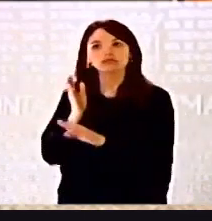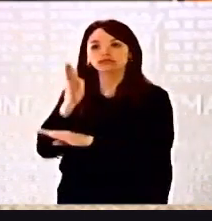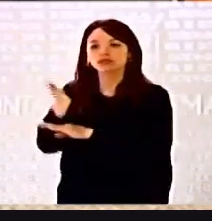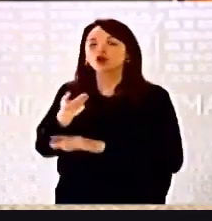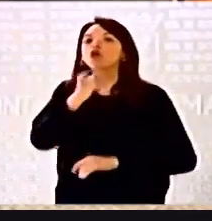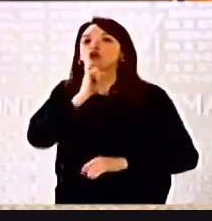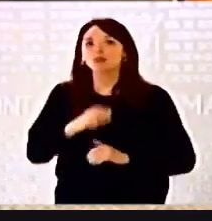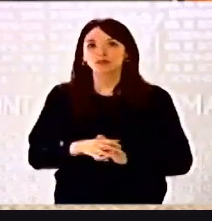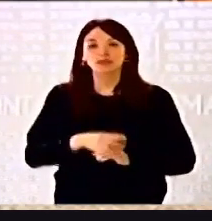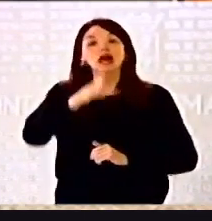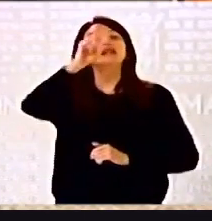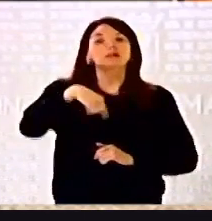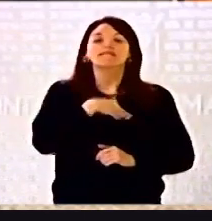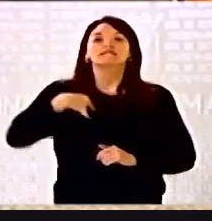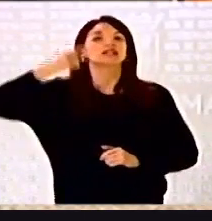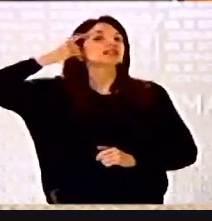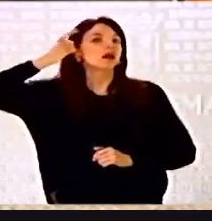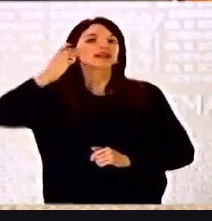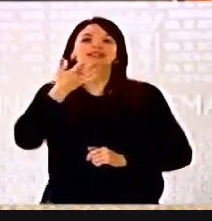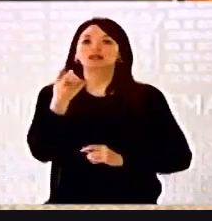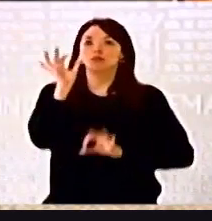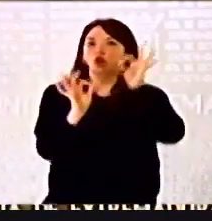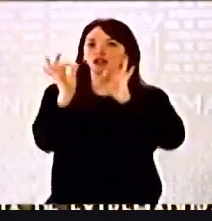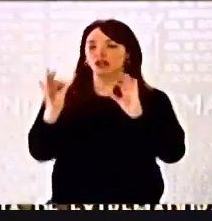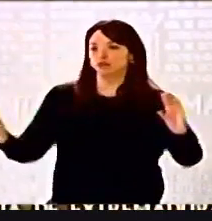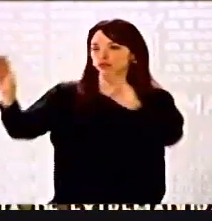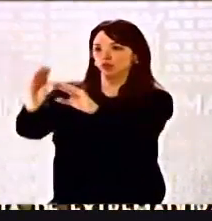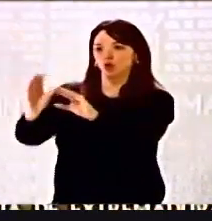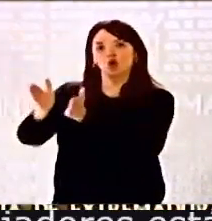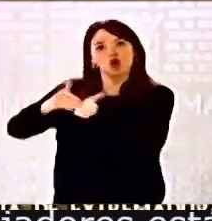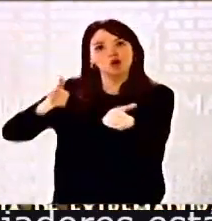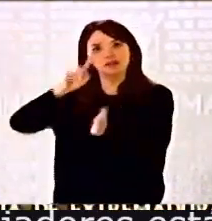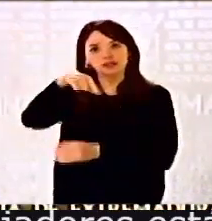están cobrando el tanto por ciento que le corresponde. Gracias.